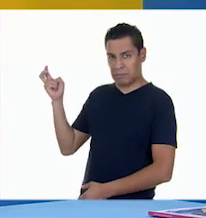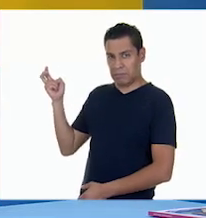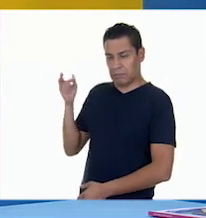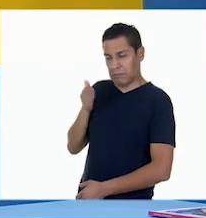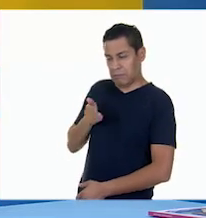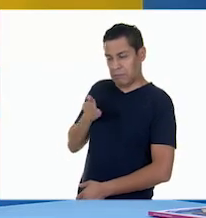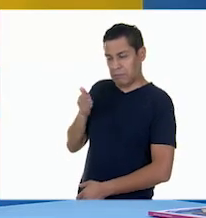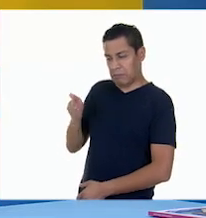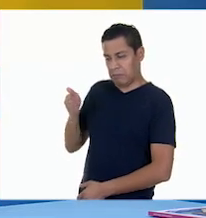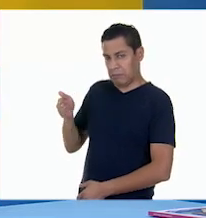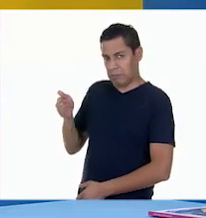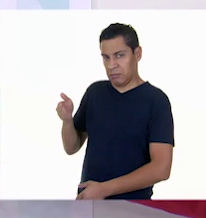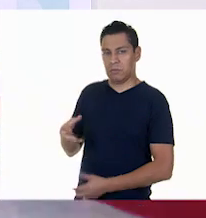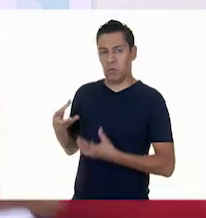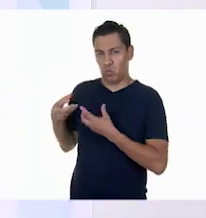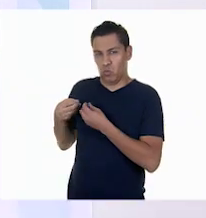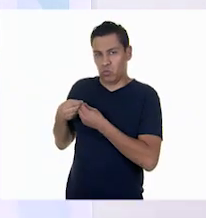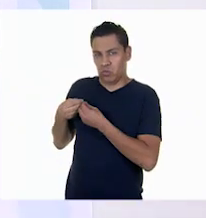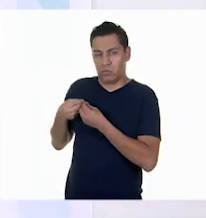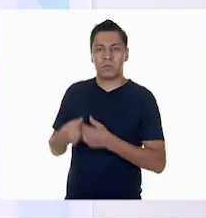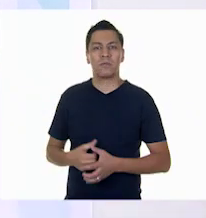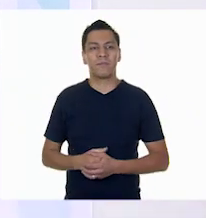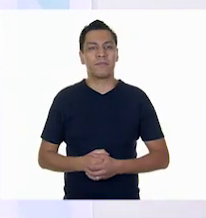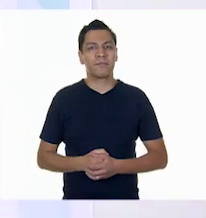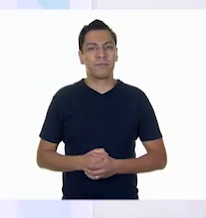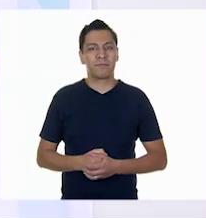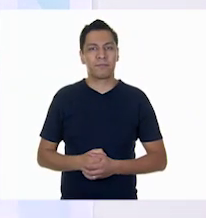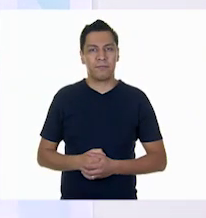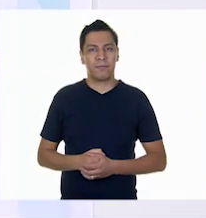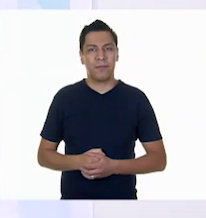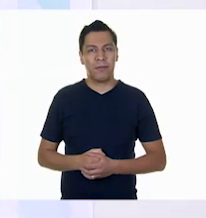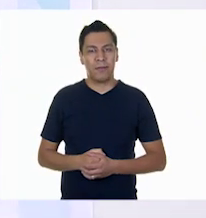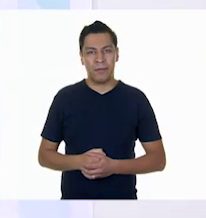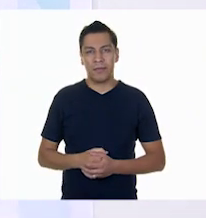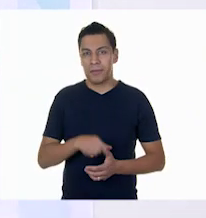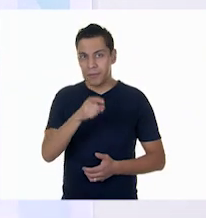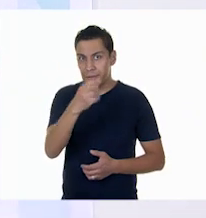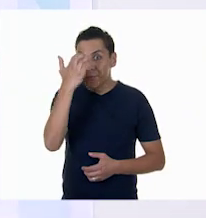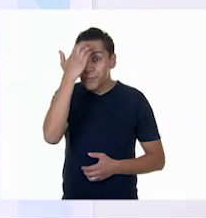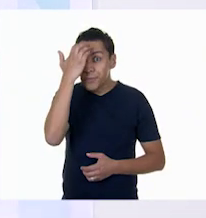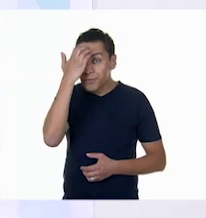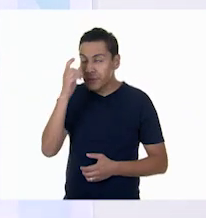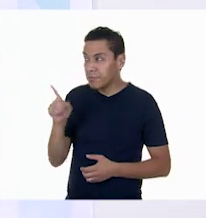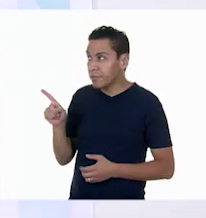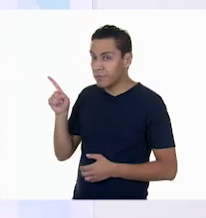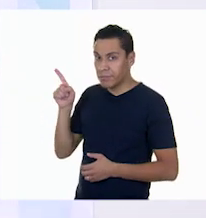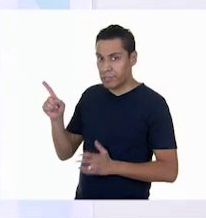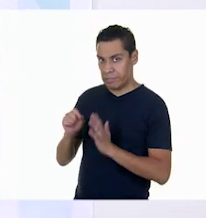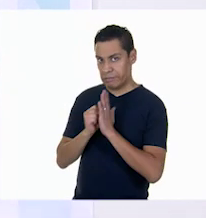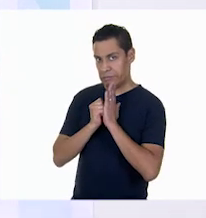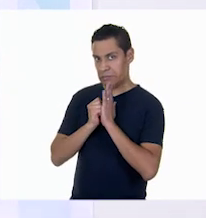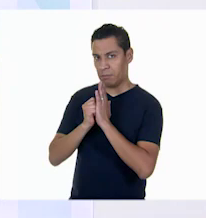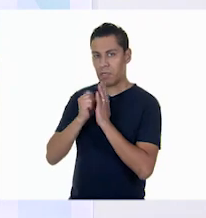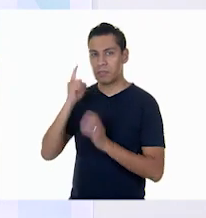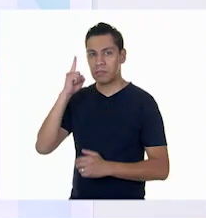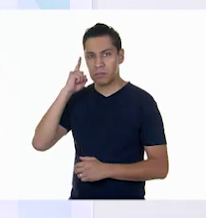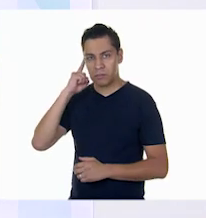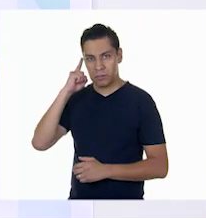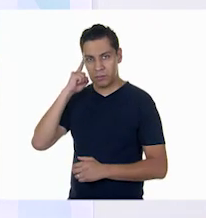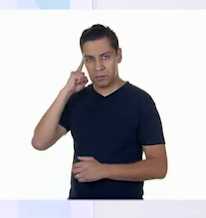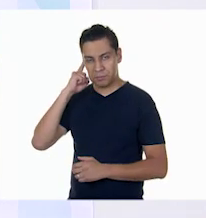Exactamente. Bueno, entonces vamos a ubicar dónde se coloca ahora el